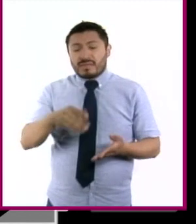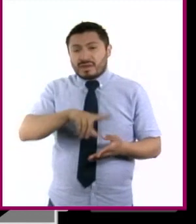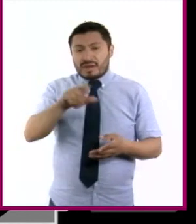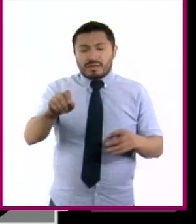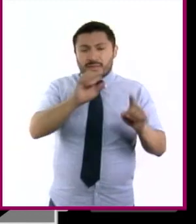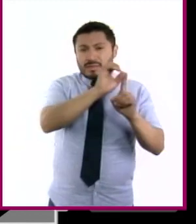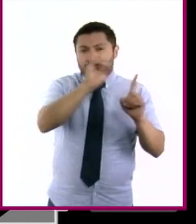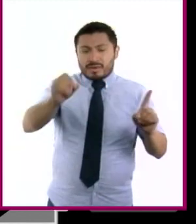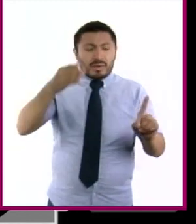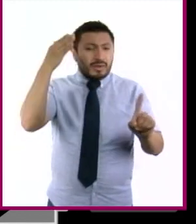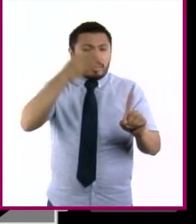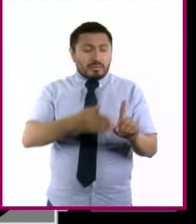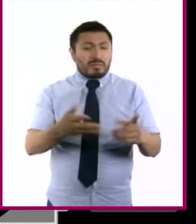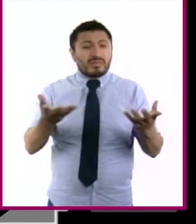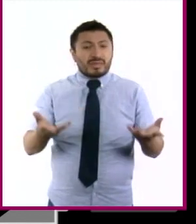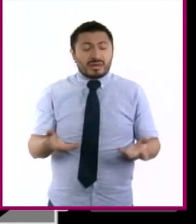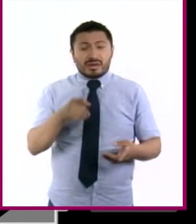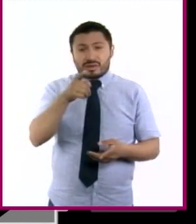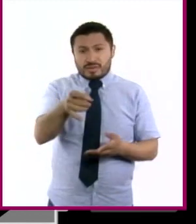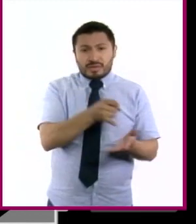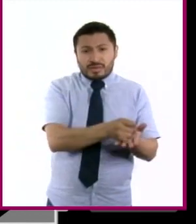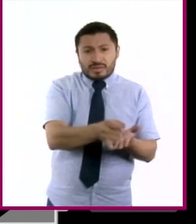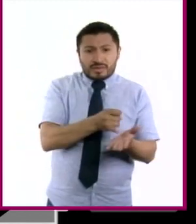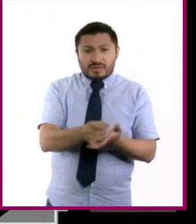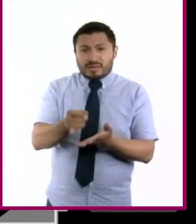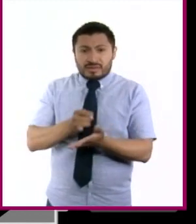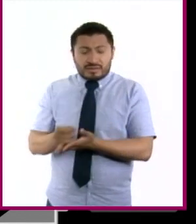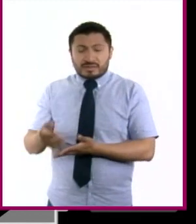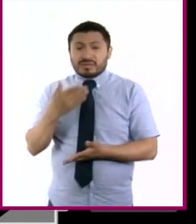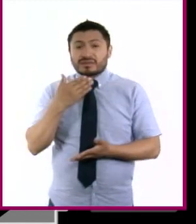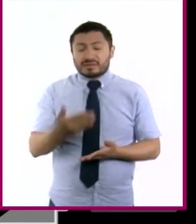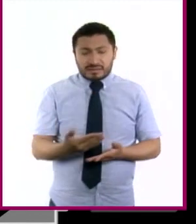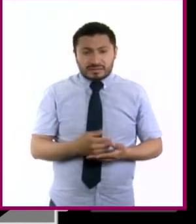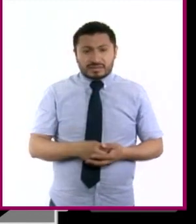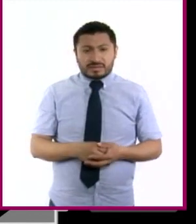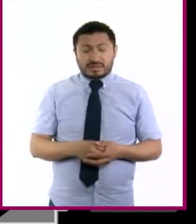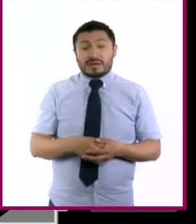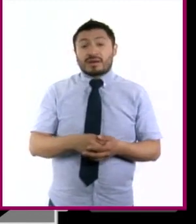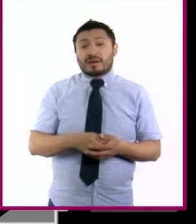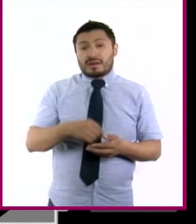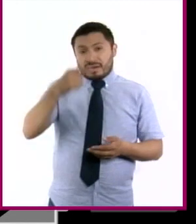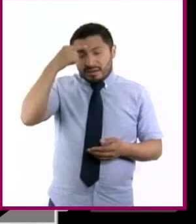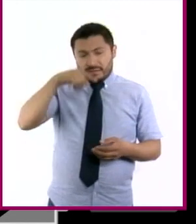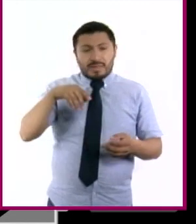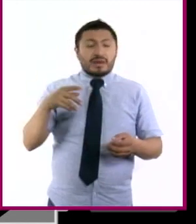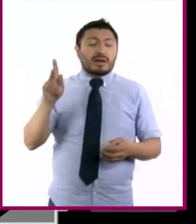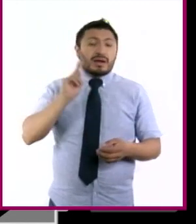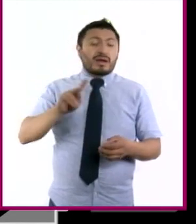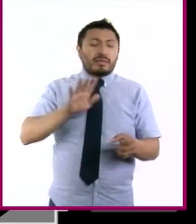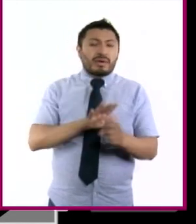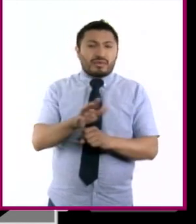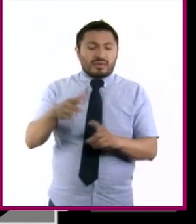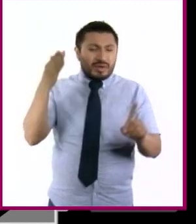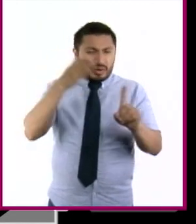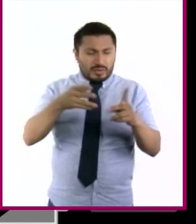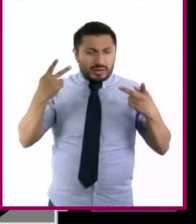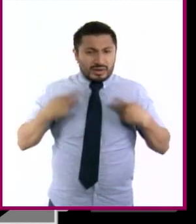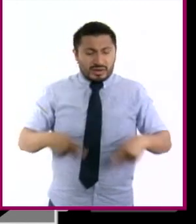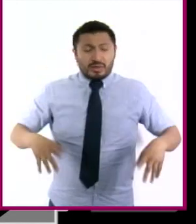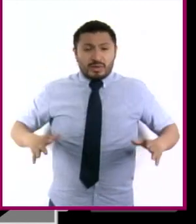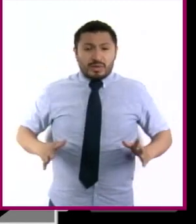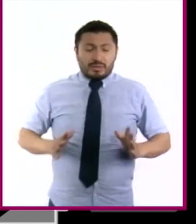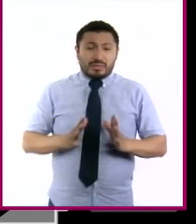meta principal es poder tomar decisiones de negocio, buscando que los participantes de los estudios nos den su opinión sobre determinado